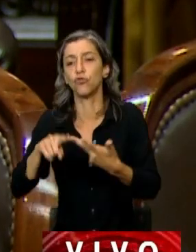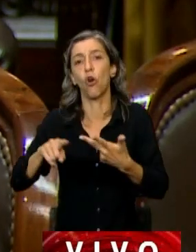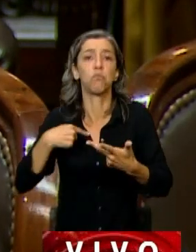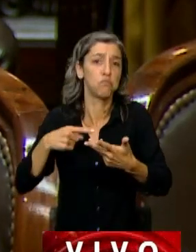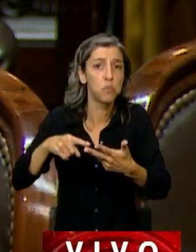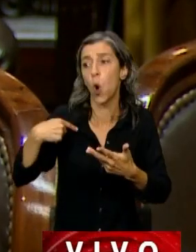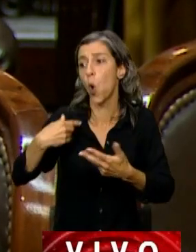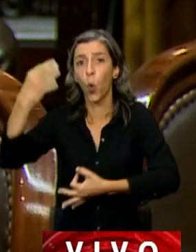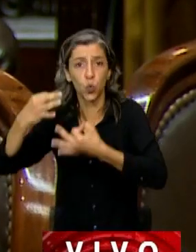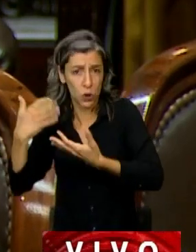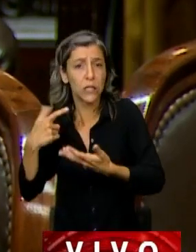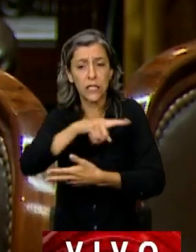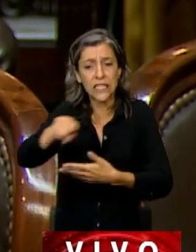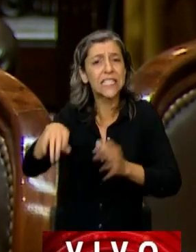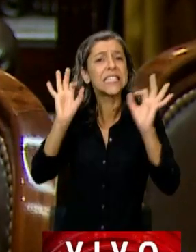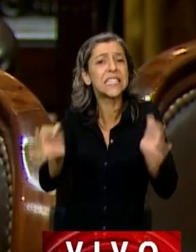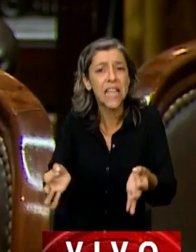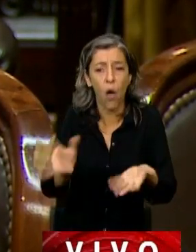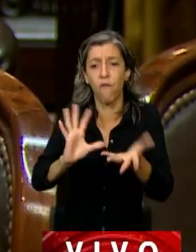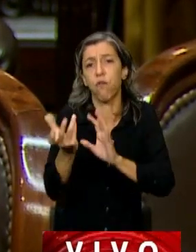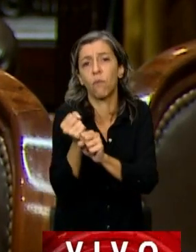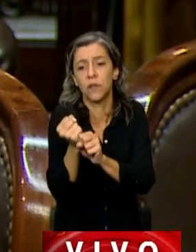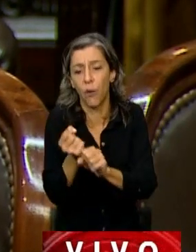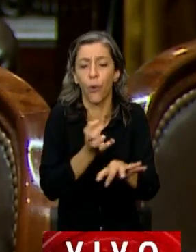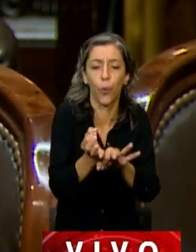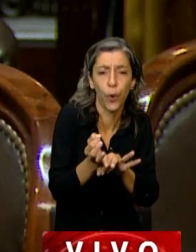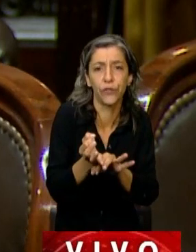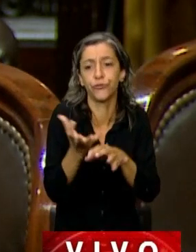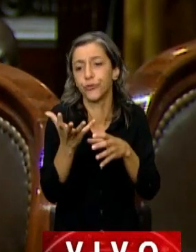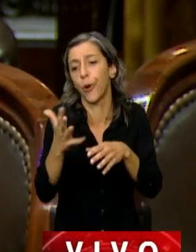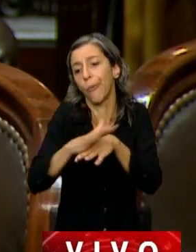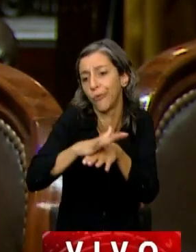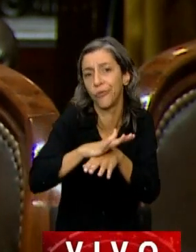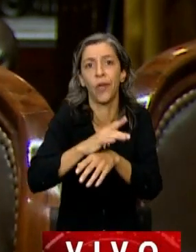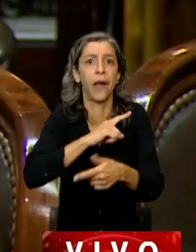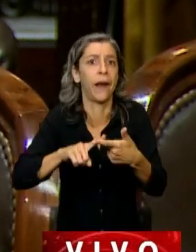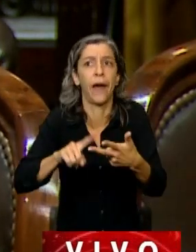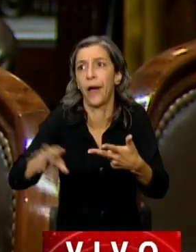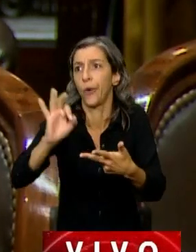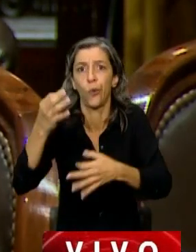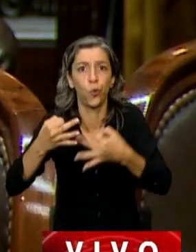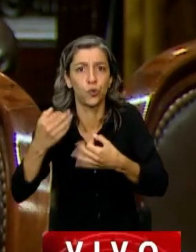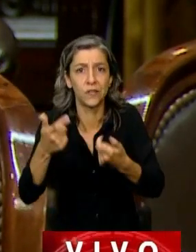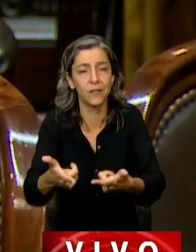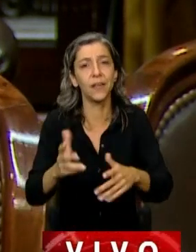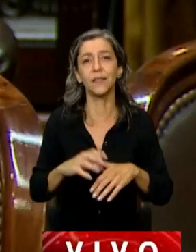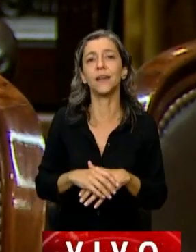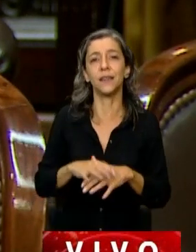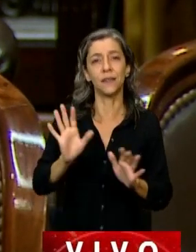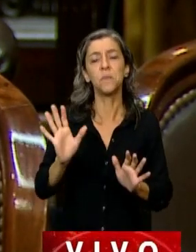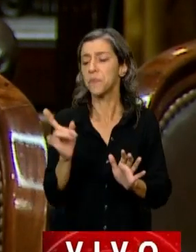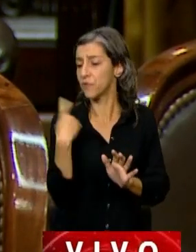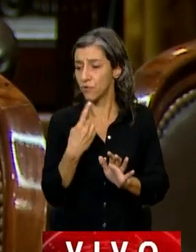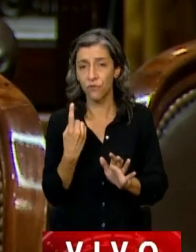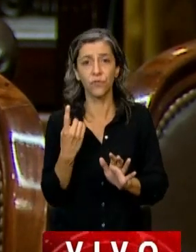están capacitados para hacer su trabajo, para educar, para sanar, para impartir justicia. Pero como cualquiera de